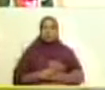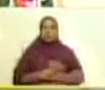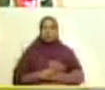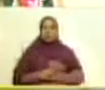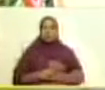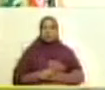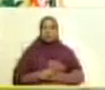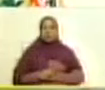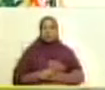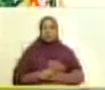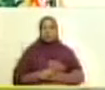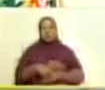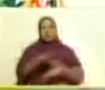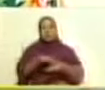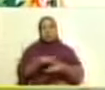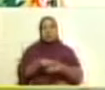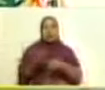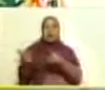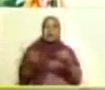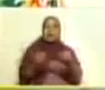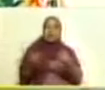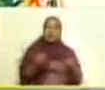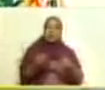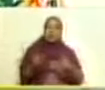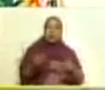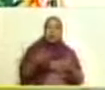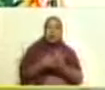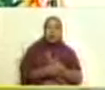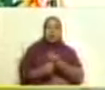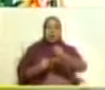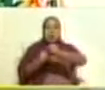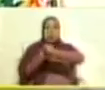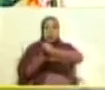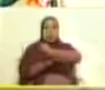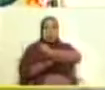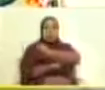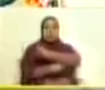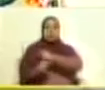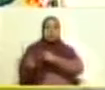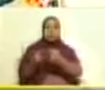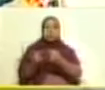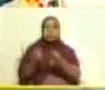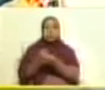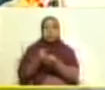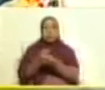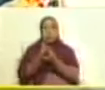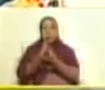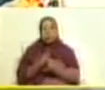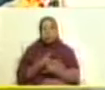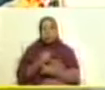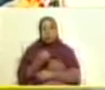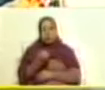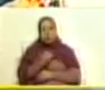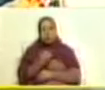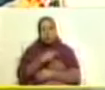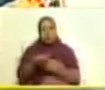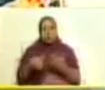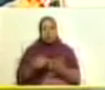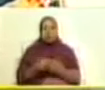Nos piden seguir debatiendo las bases. Gran rescate de la identidad